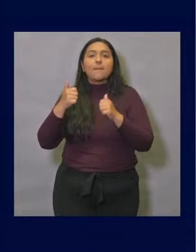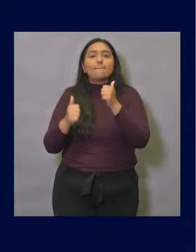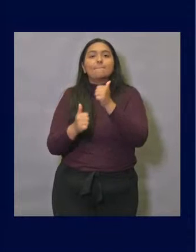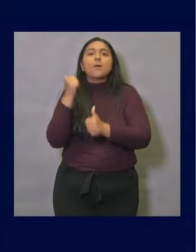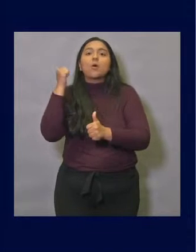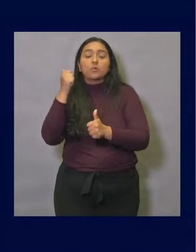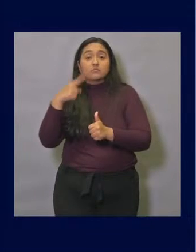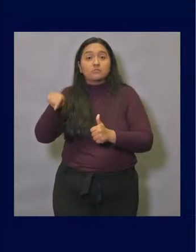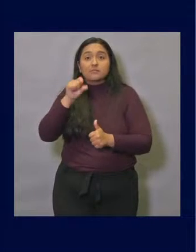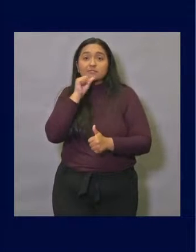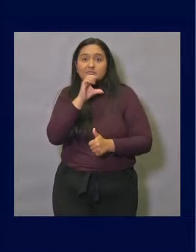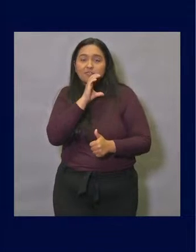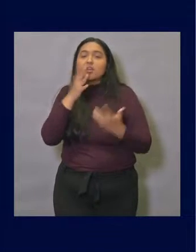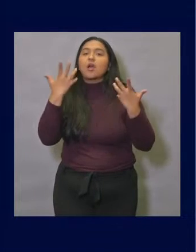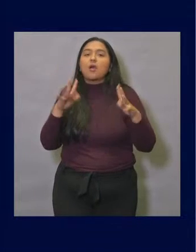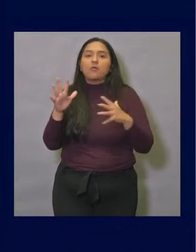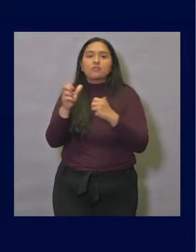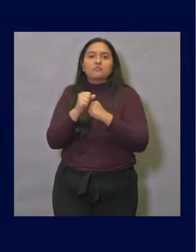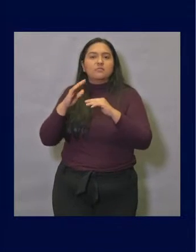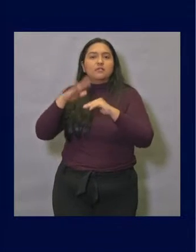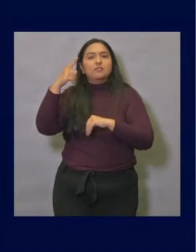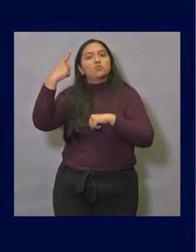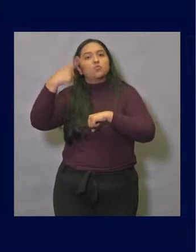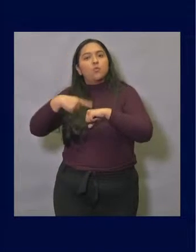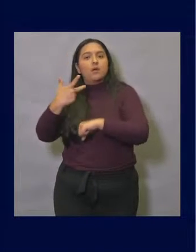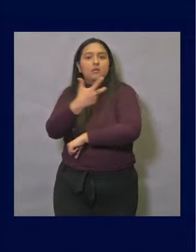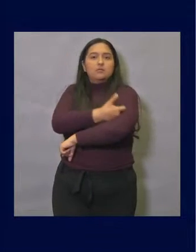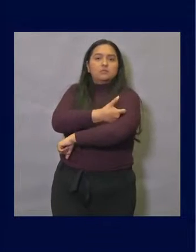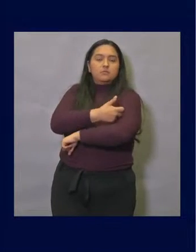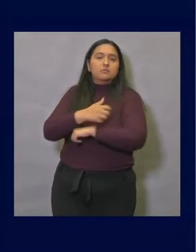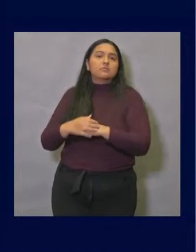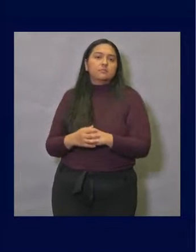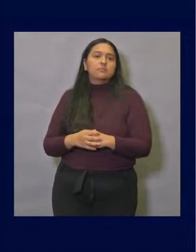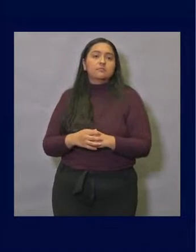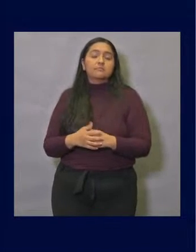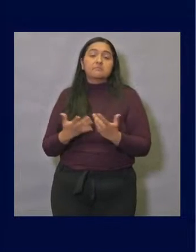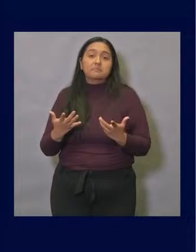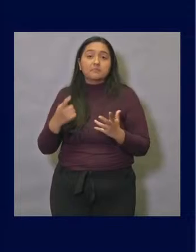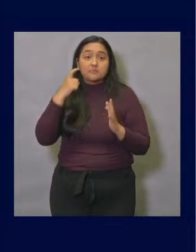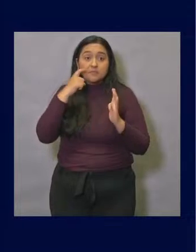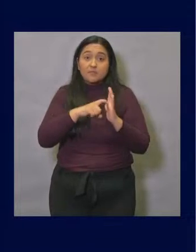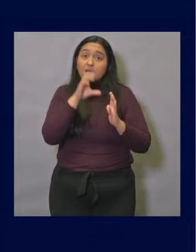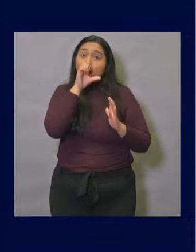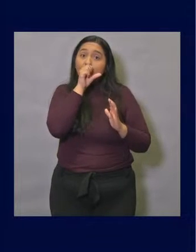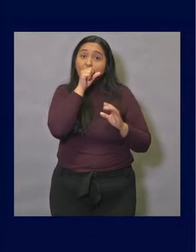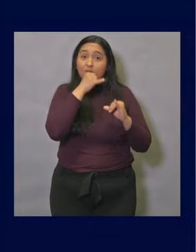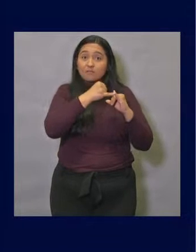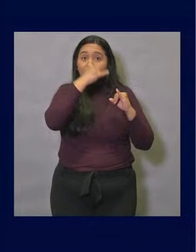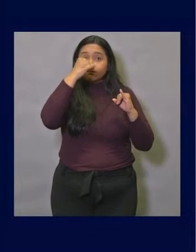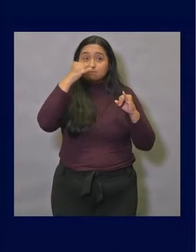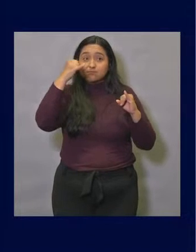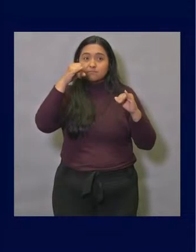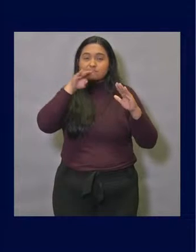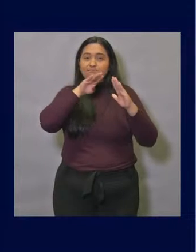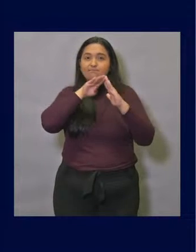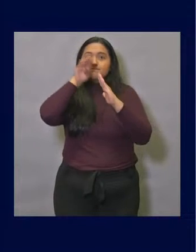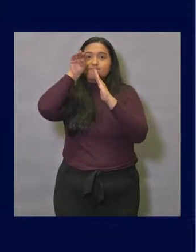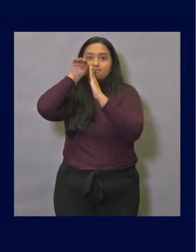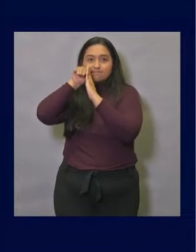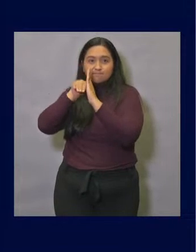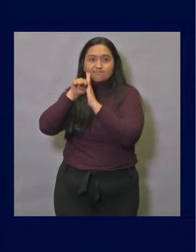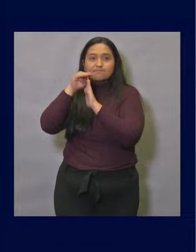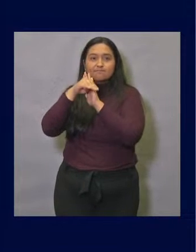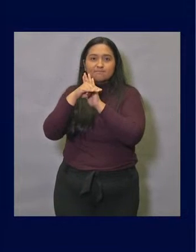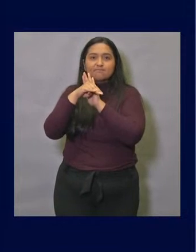habían recibido al menos una dosis de la vacuna. Como puede ver, la línea anaranjada está constantemente por encima de la